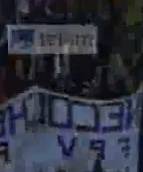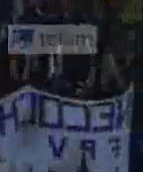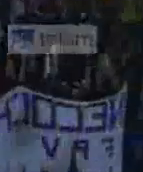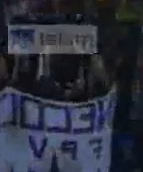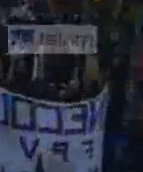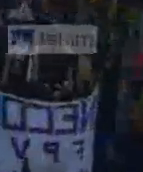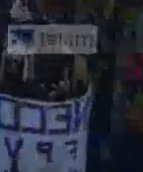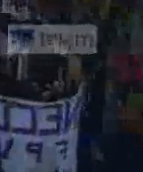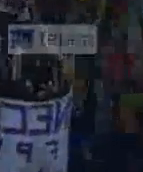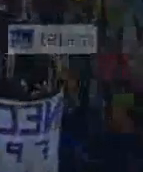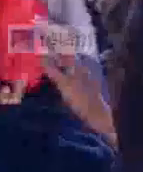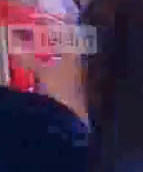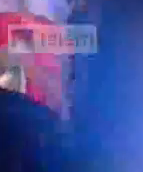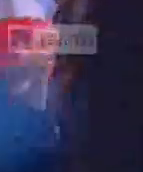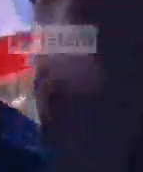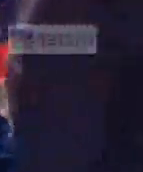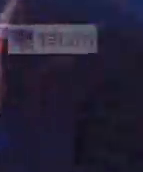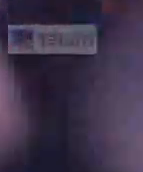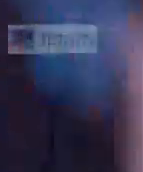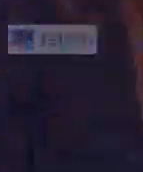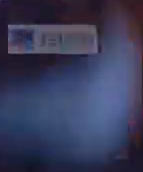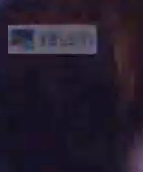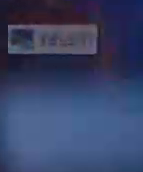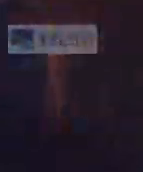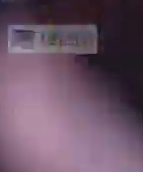la plaza de todos los argentinos, en la que